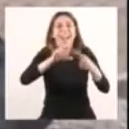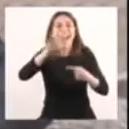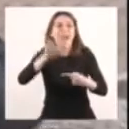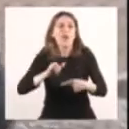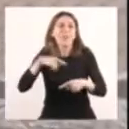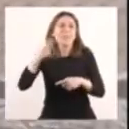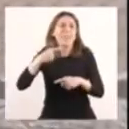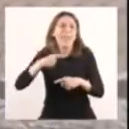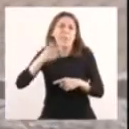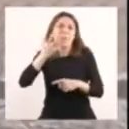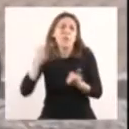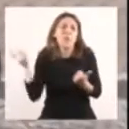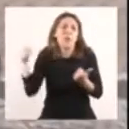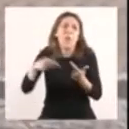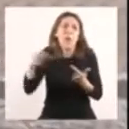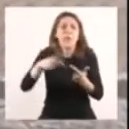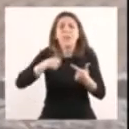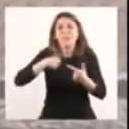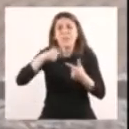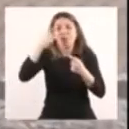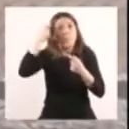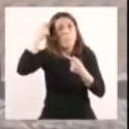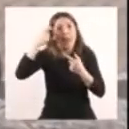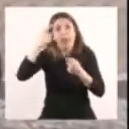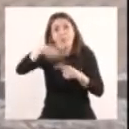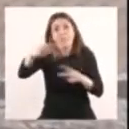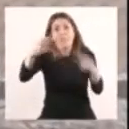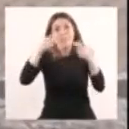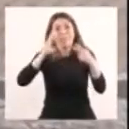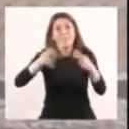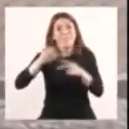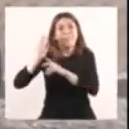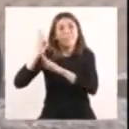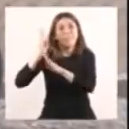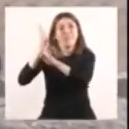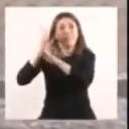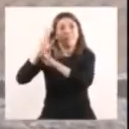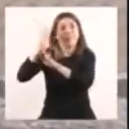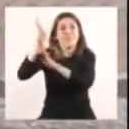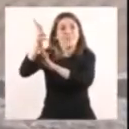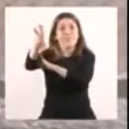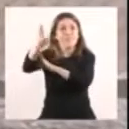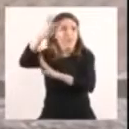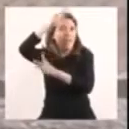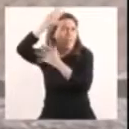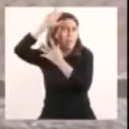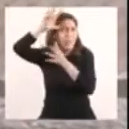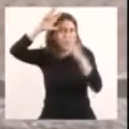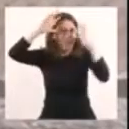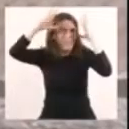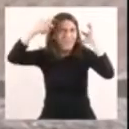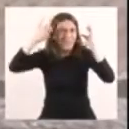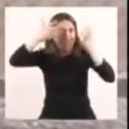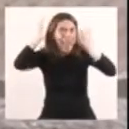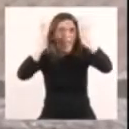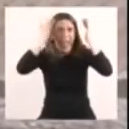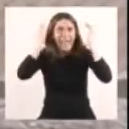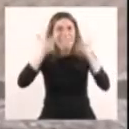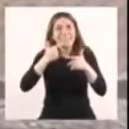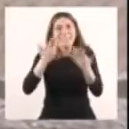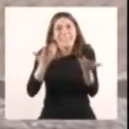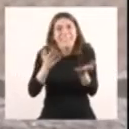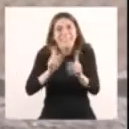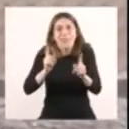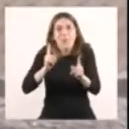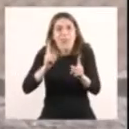volver. Como mi pelo lo indica, estamos en un parque eólico, ¿no? Donde el pelo se vuelve indomable y donde el